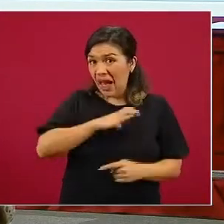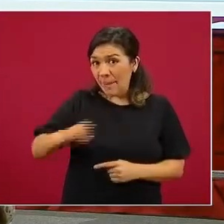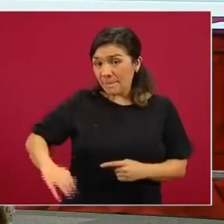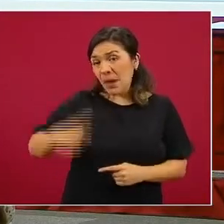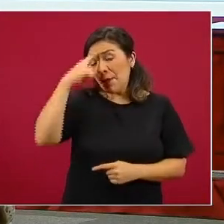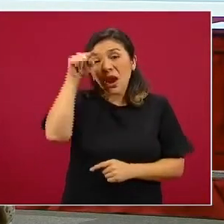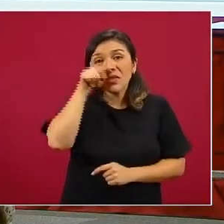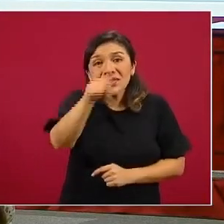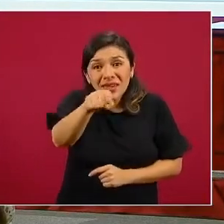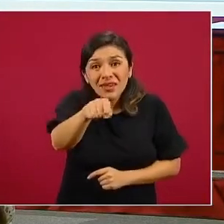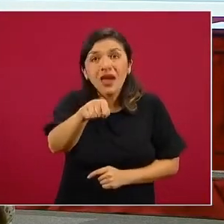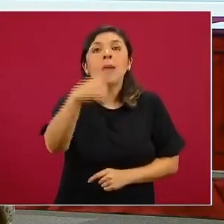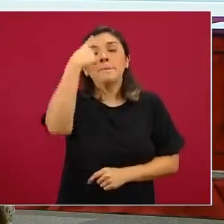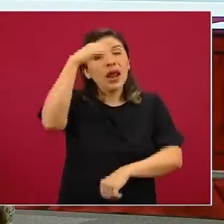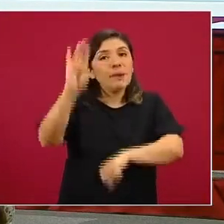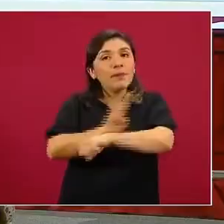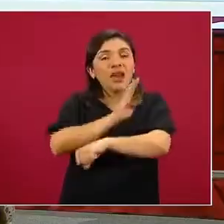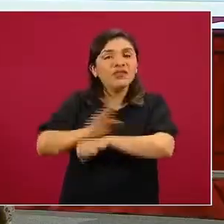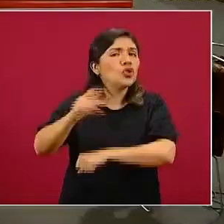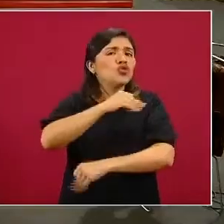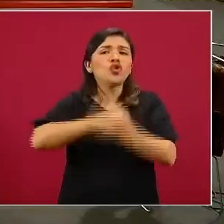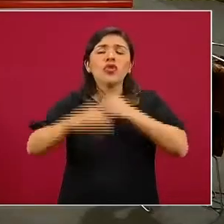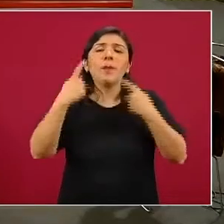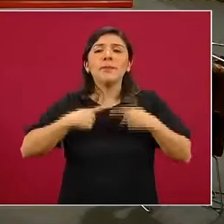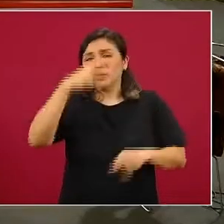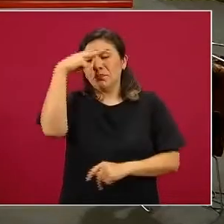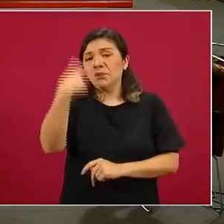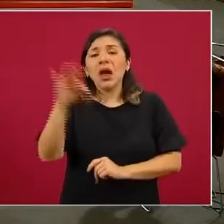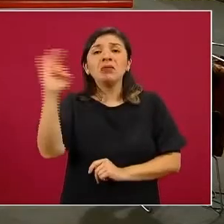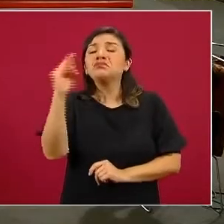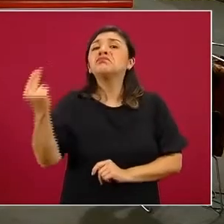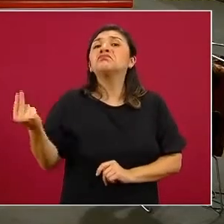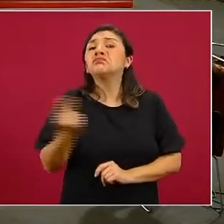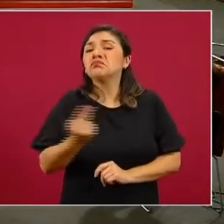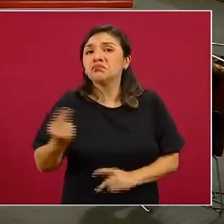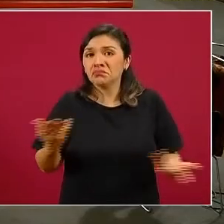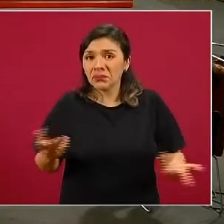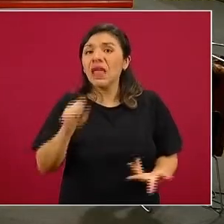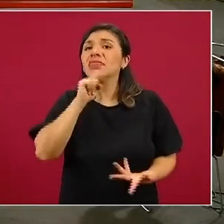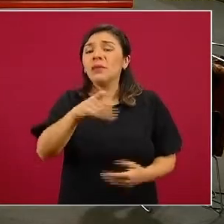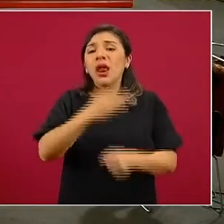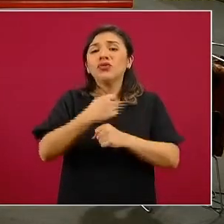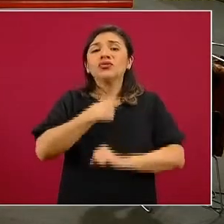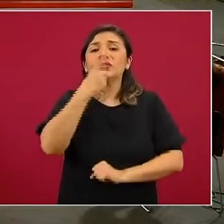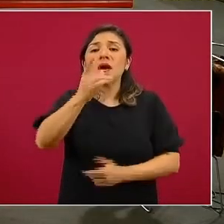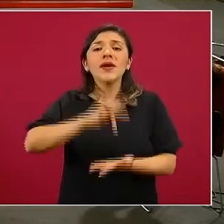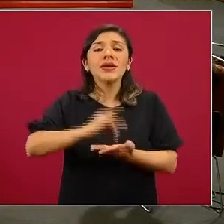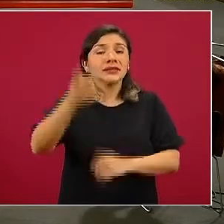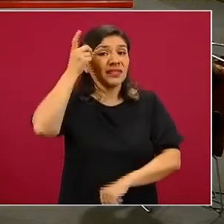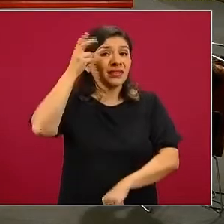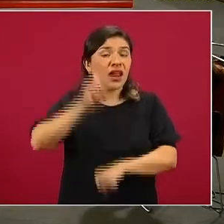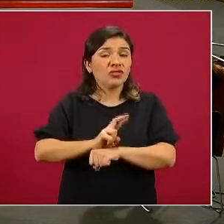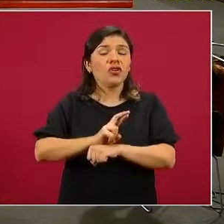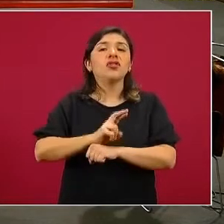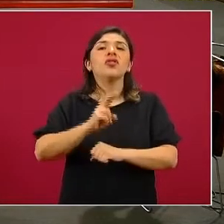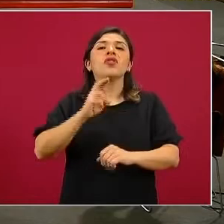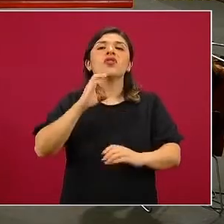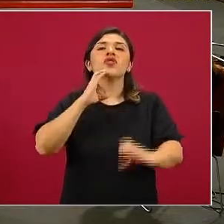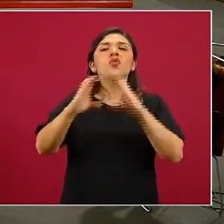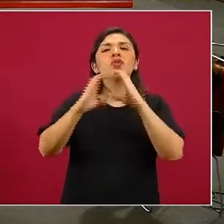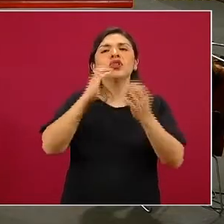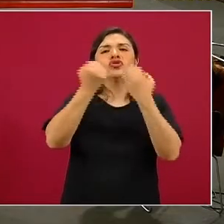para ustedes, en beneficio de los mexicanos que así lo requieren. Y también quiero agradecer a la Dirección de Comunicación Social